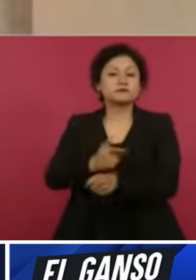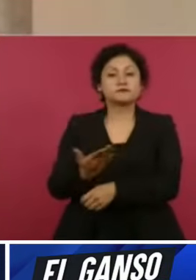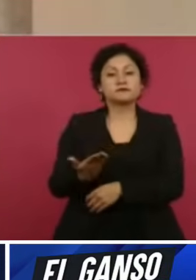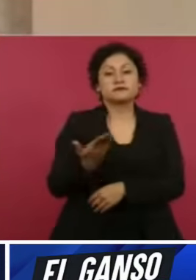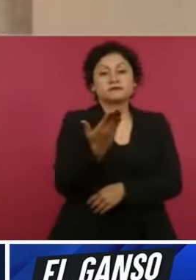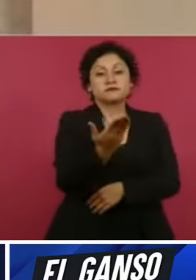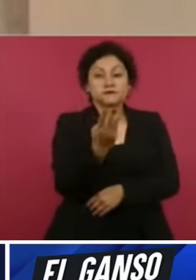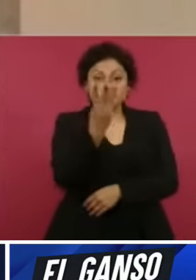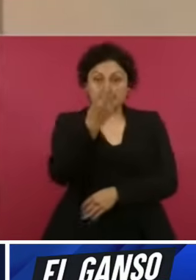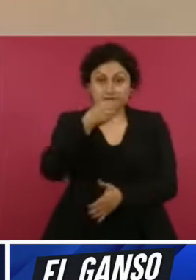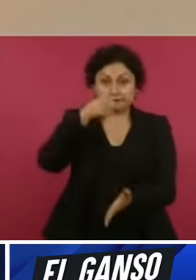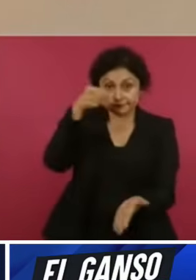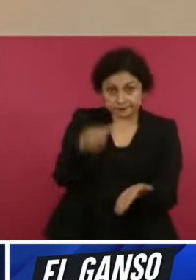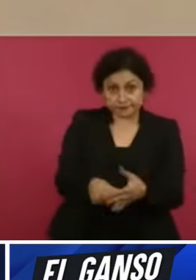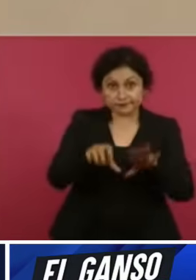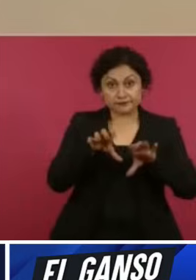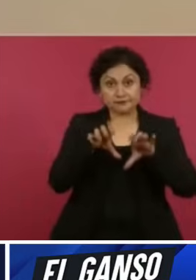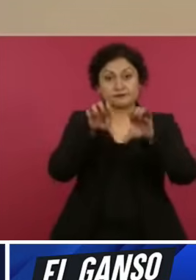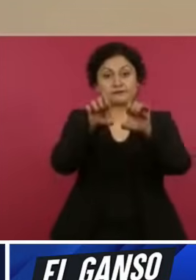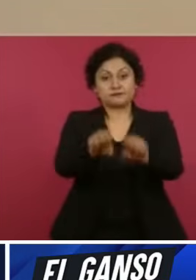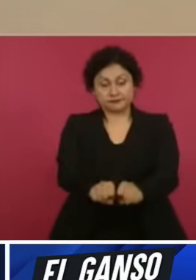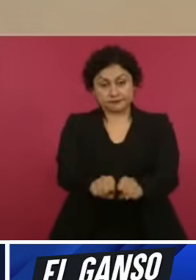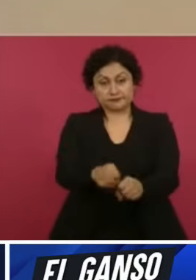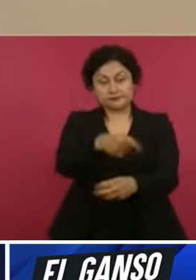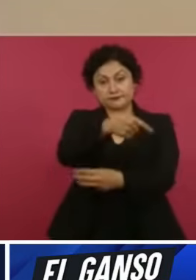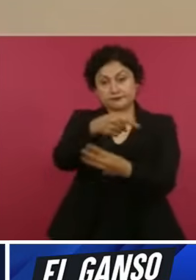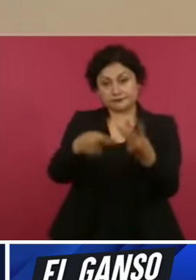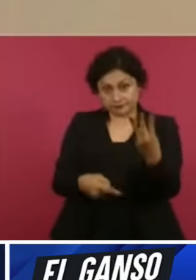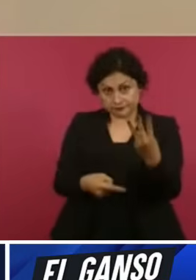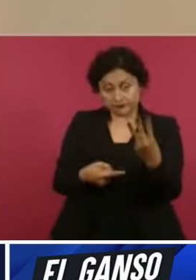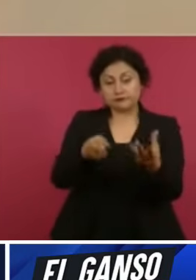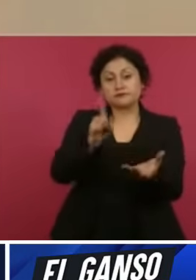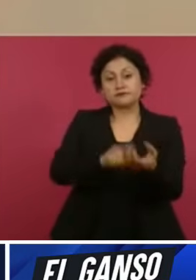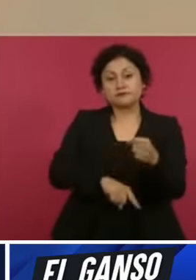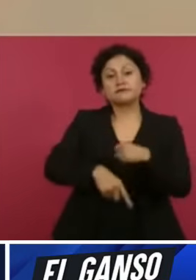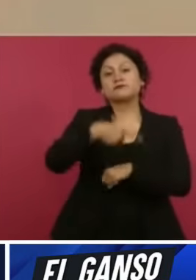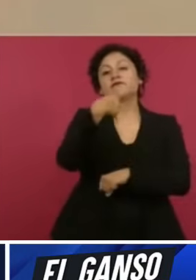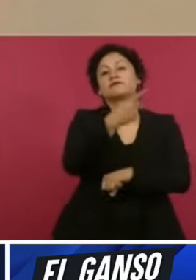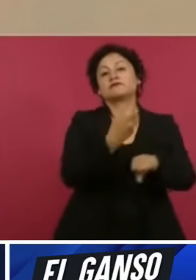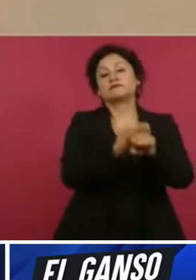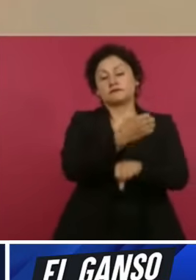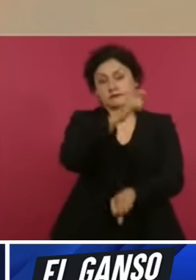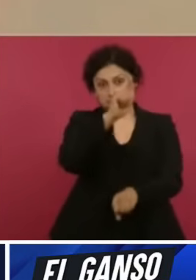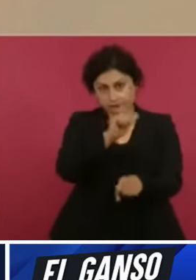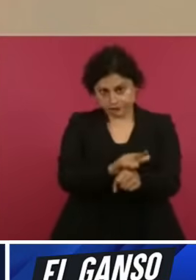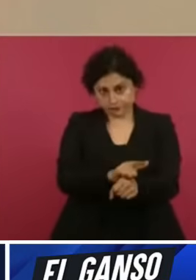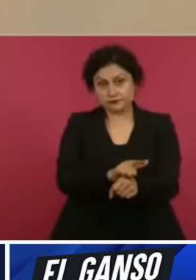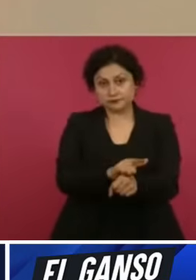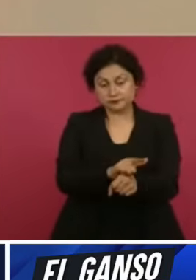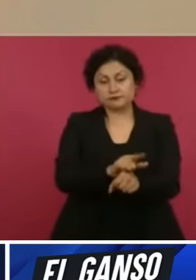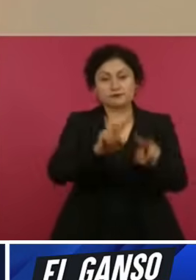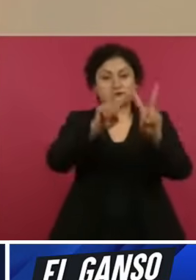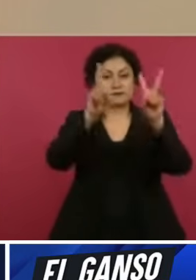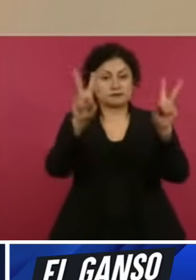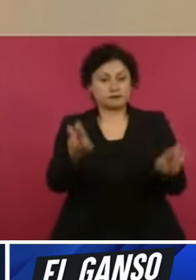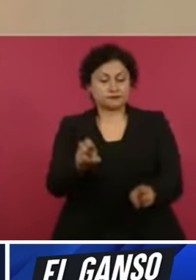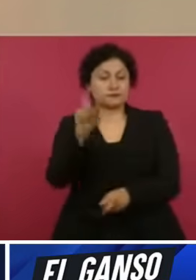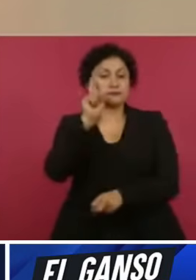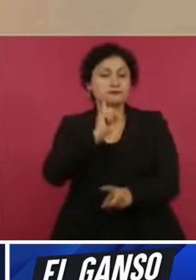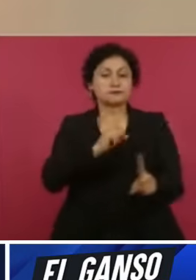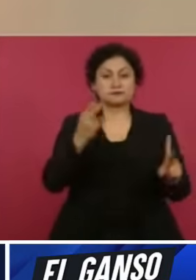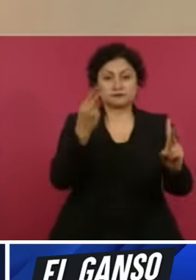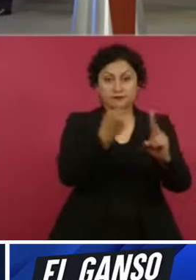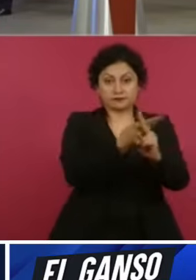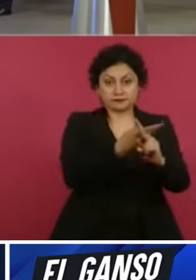órdenes de aprehensión por diversos delitos del fuero local relacionados con el caso del feminicidio